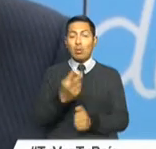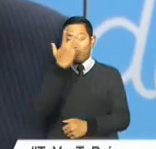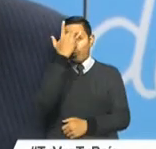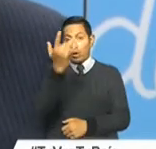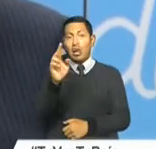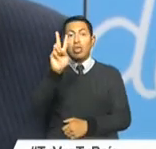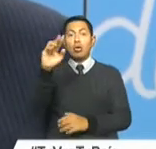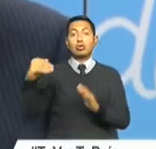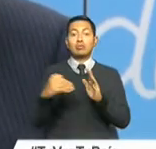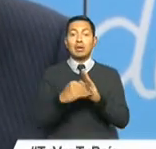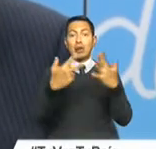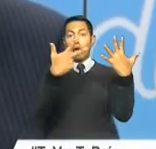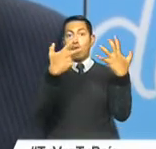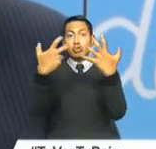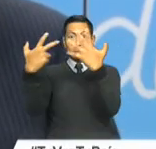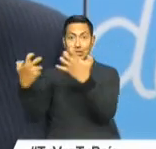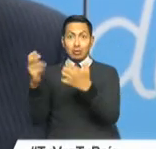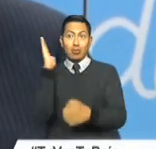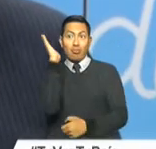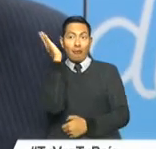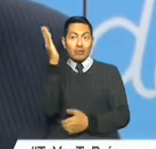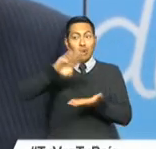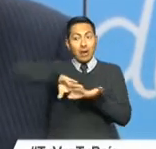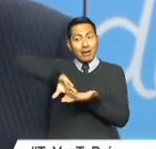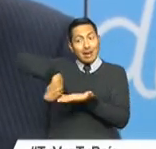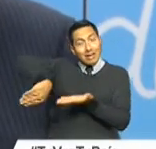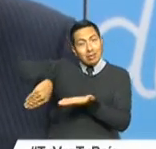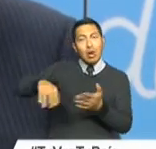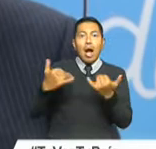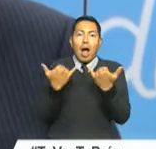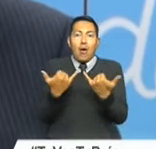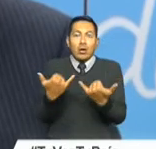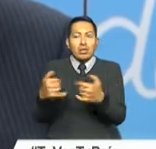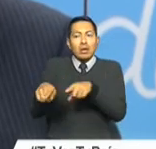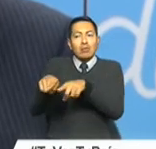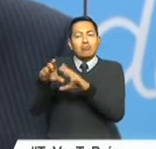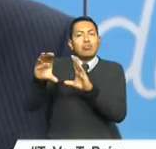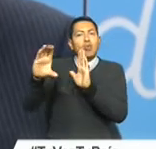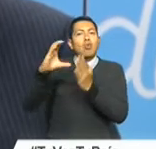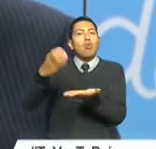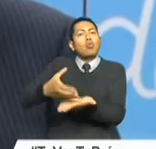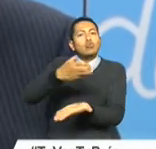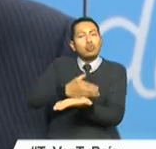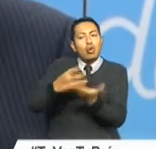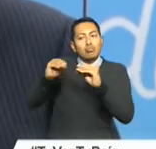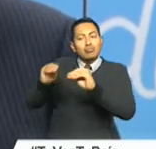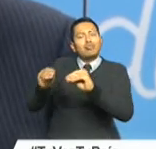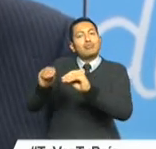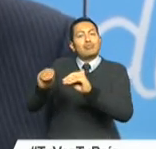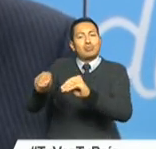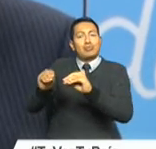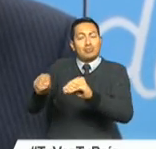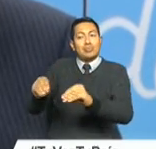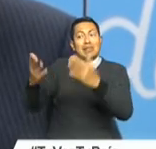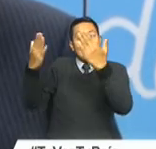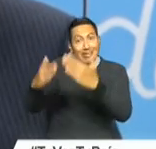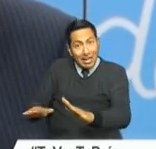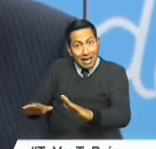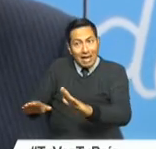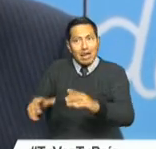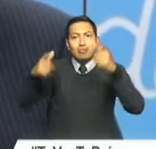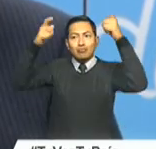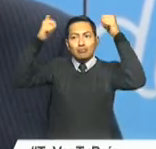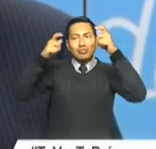2.867 están en curso en este momento. Cerca de 161.000 profesores que tiene el sistema educativo público,